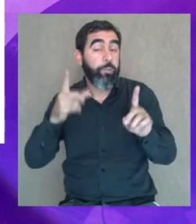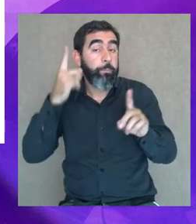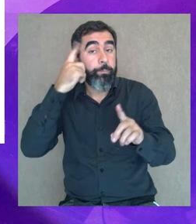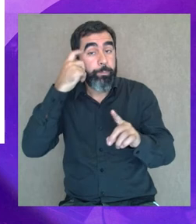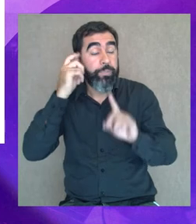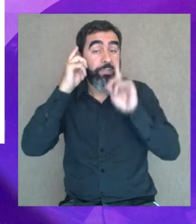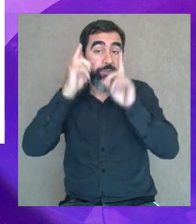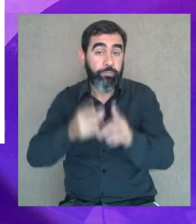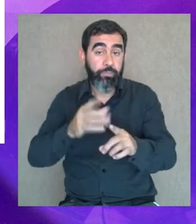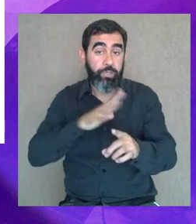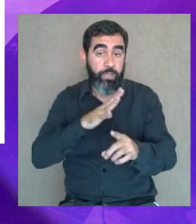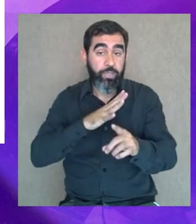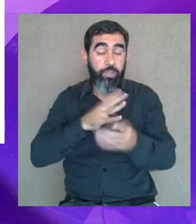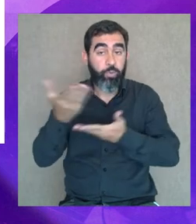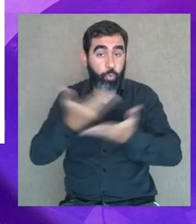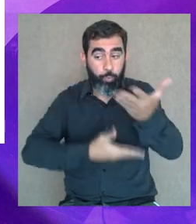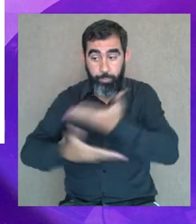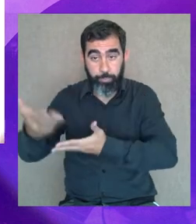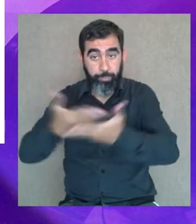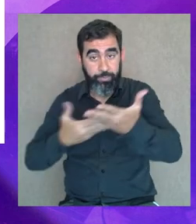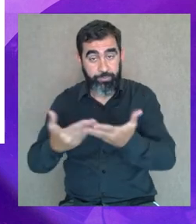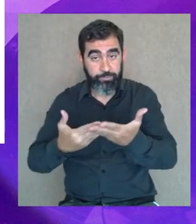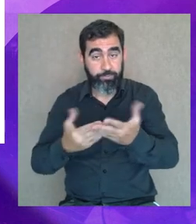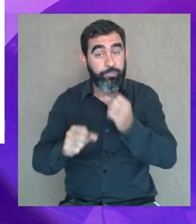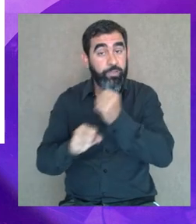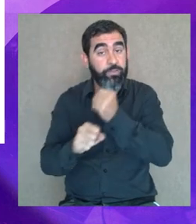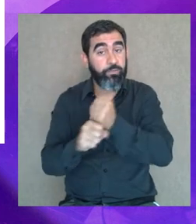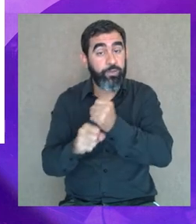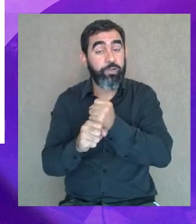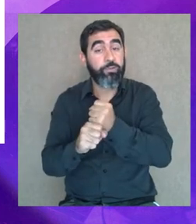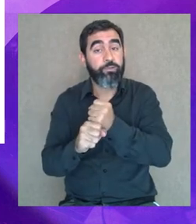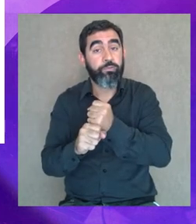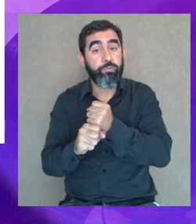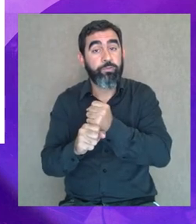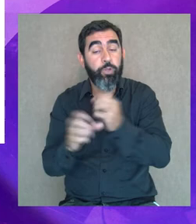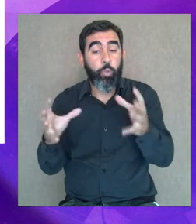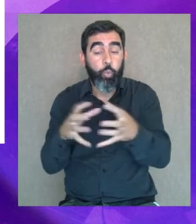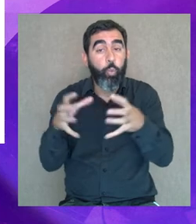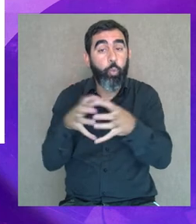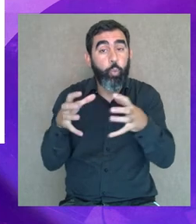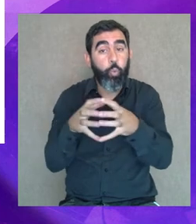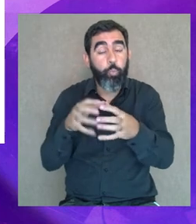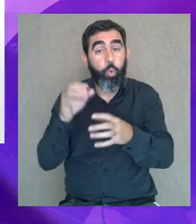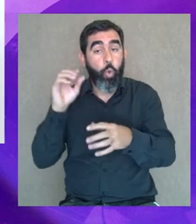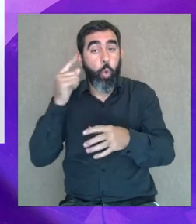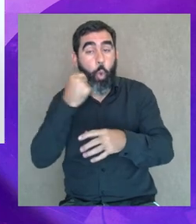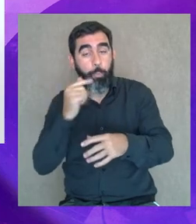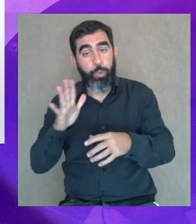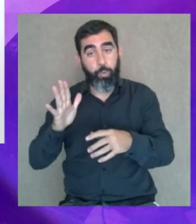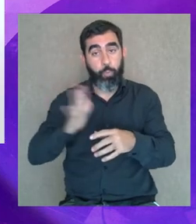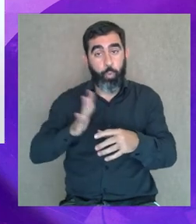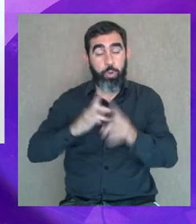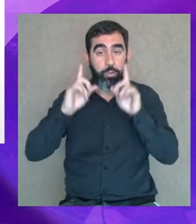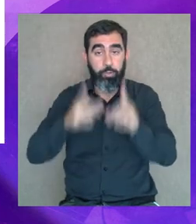parte de la experiencia también que compartimos en el trabajar con un grupo de chicos y chicas